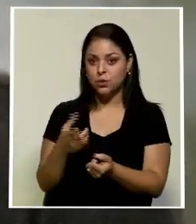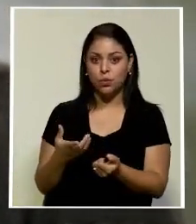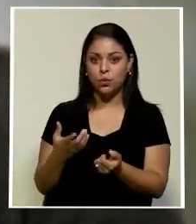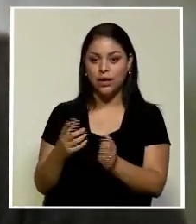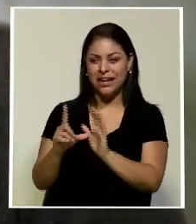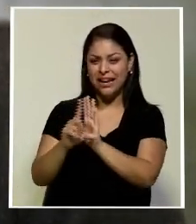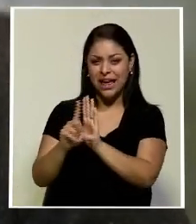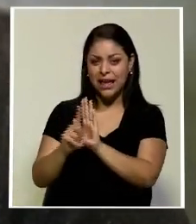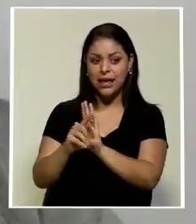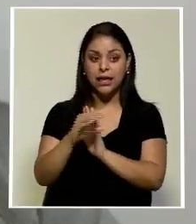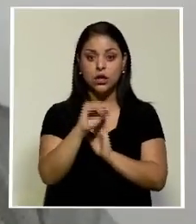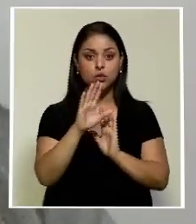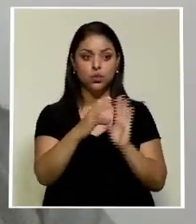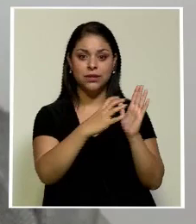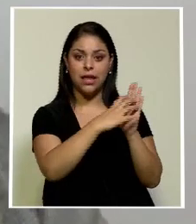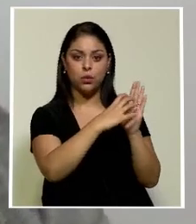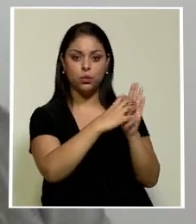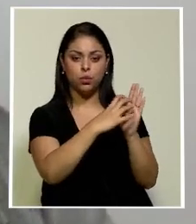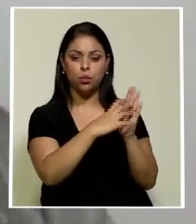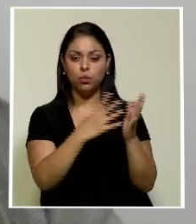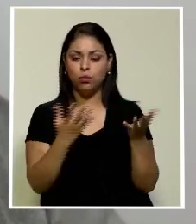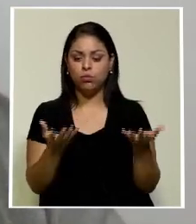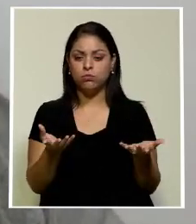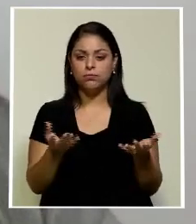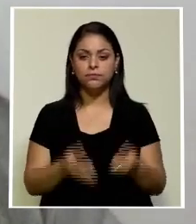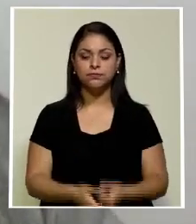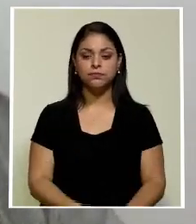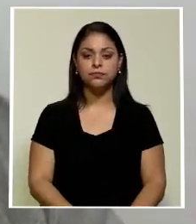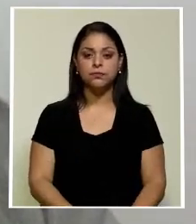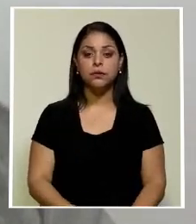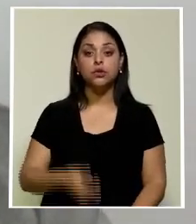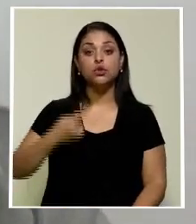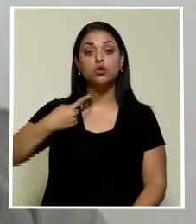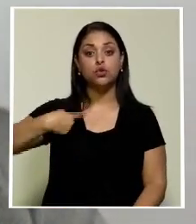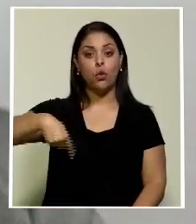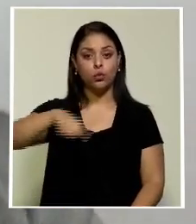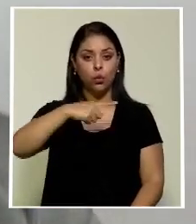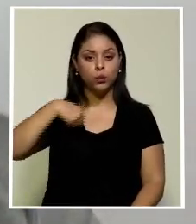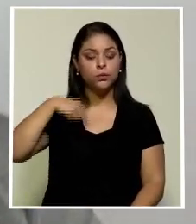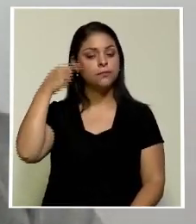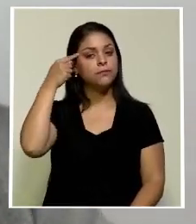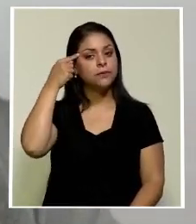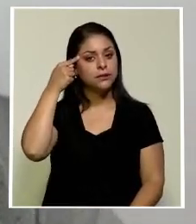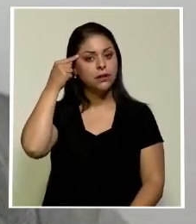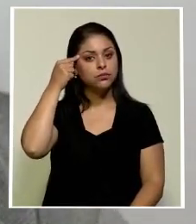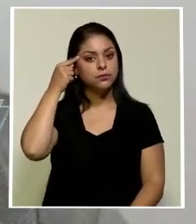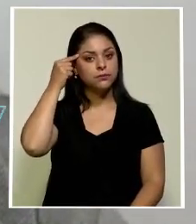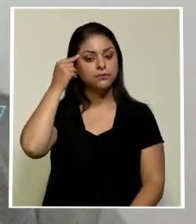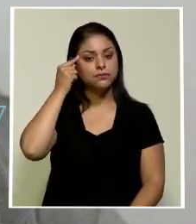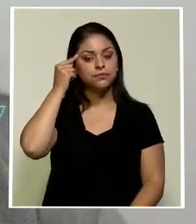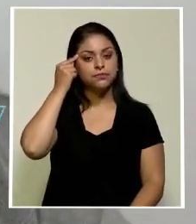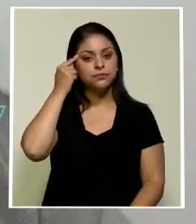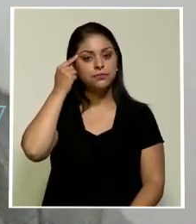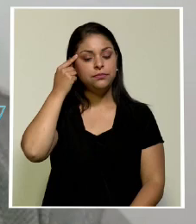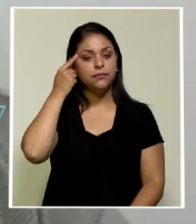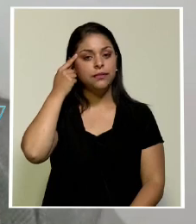texto sustitutivo. Entre otras razones, nosotros consideramos